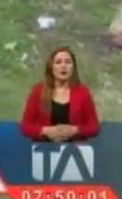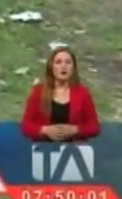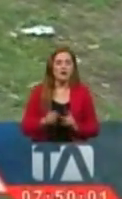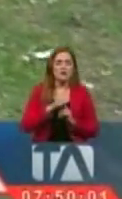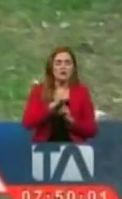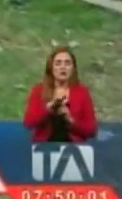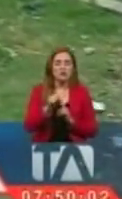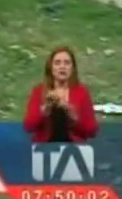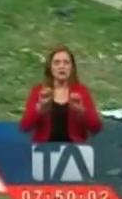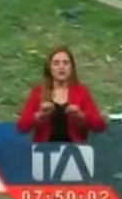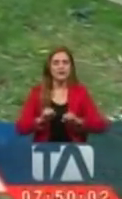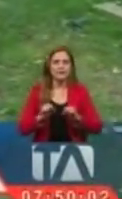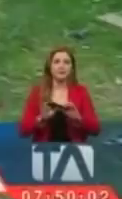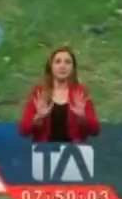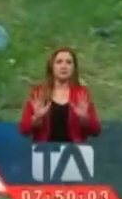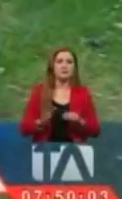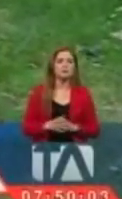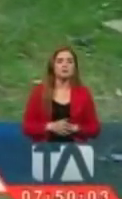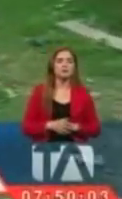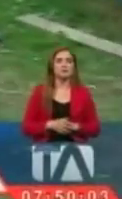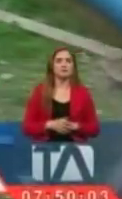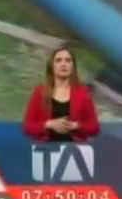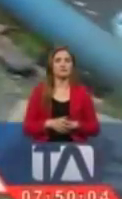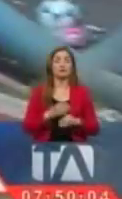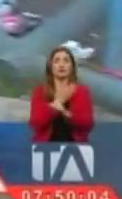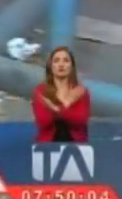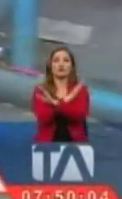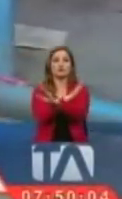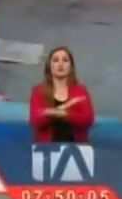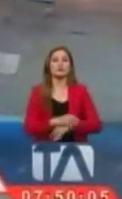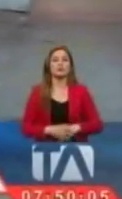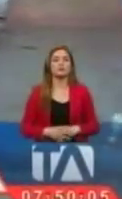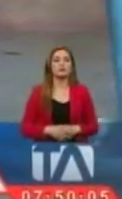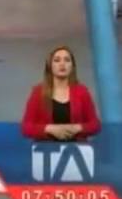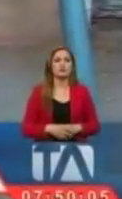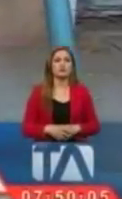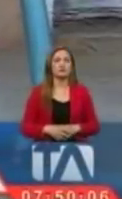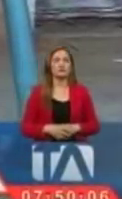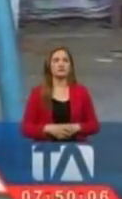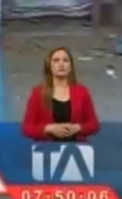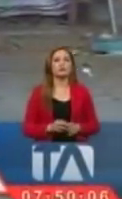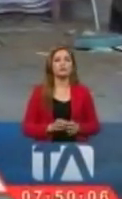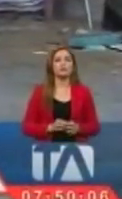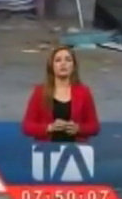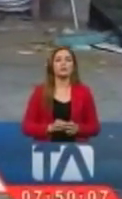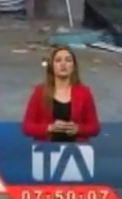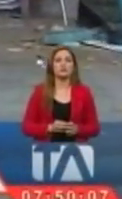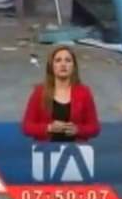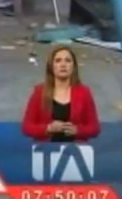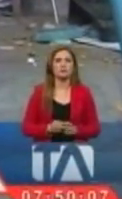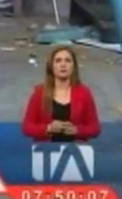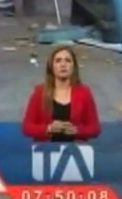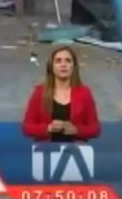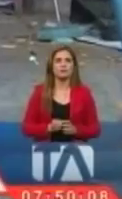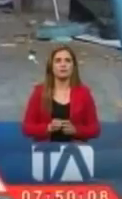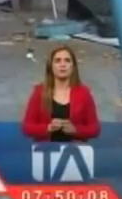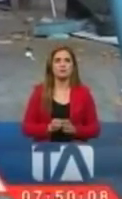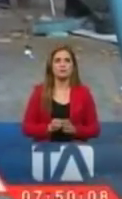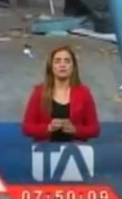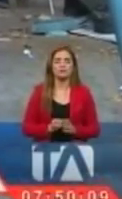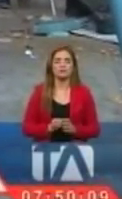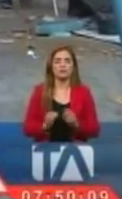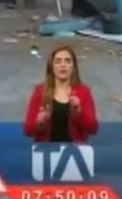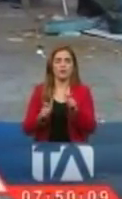situación como no muchísimas gracias y es así que debido también a la presencia de estos